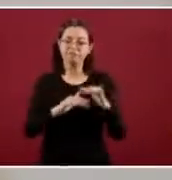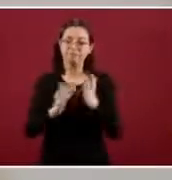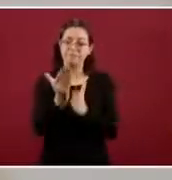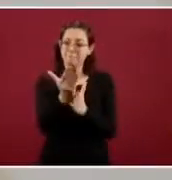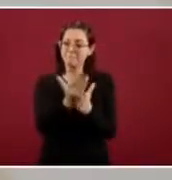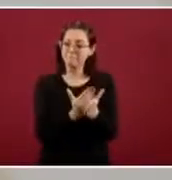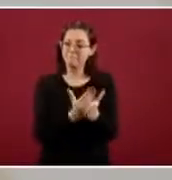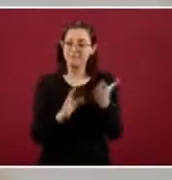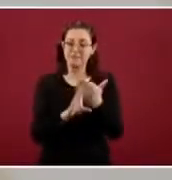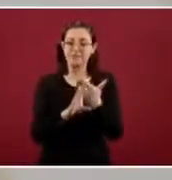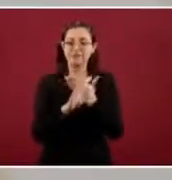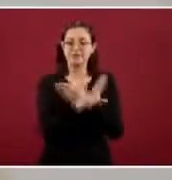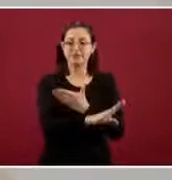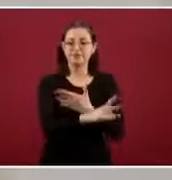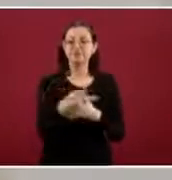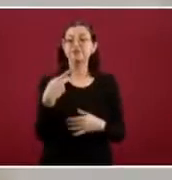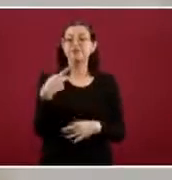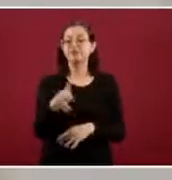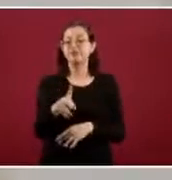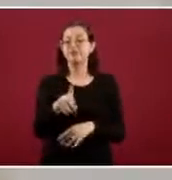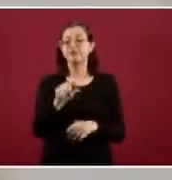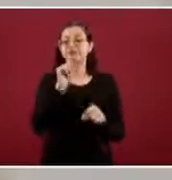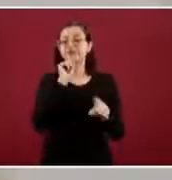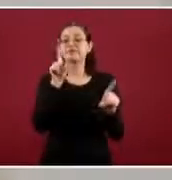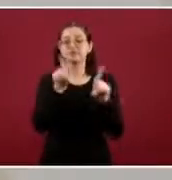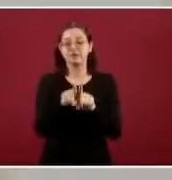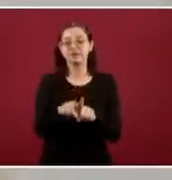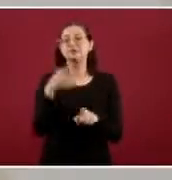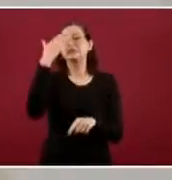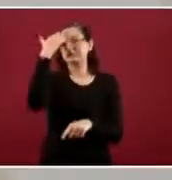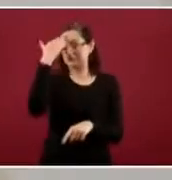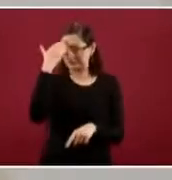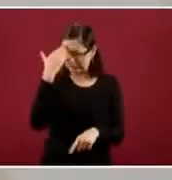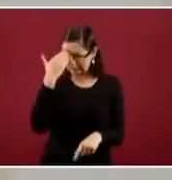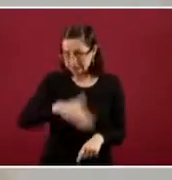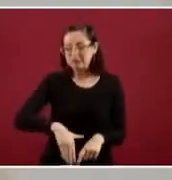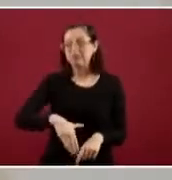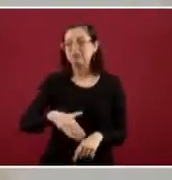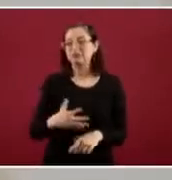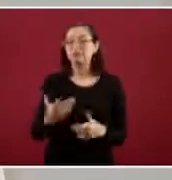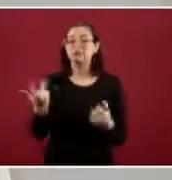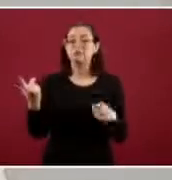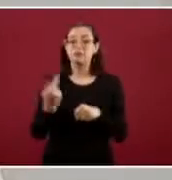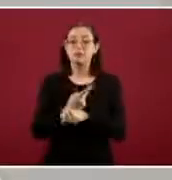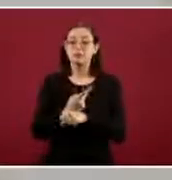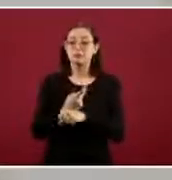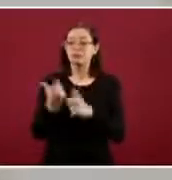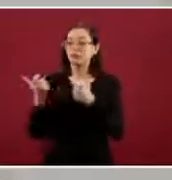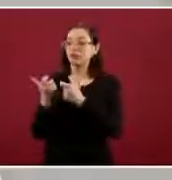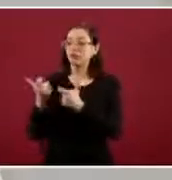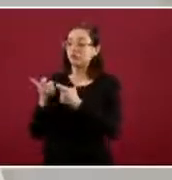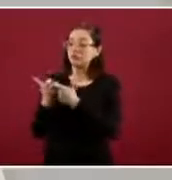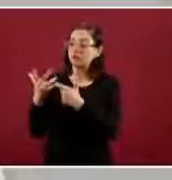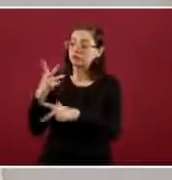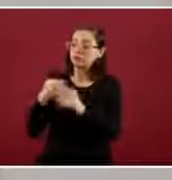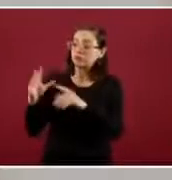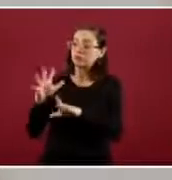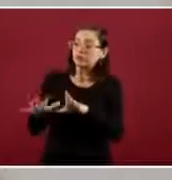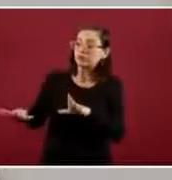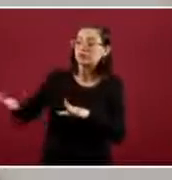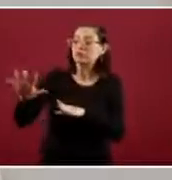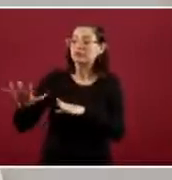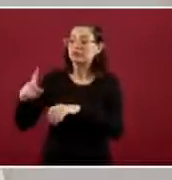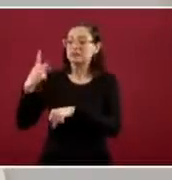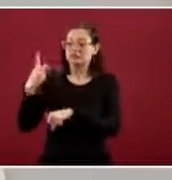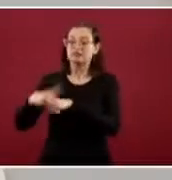personas, pero conscientes de que esto puede afectar importantemente a la sociedad. Cuando hablamos